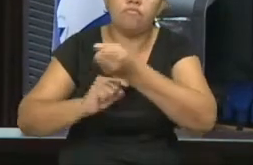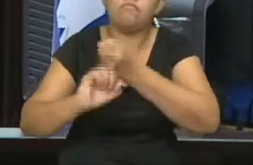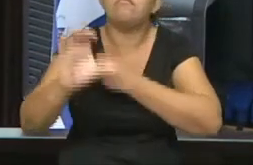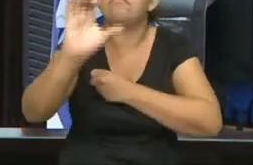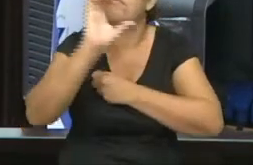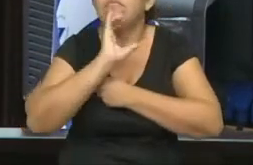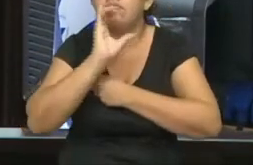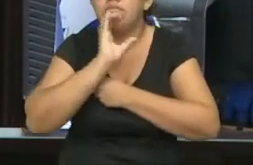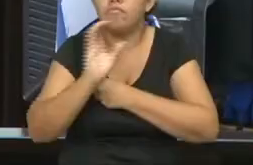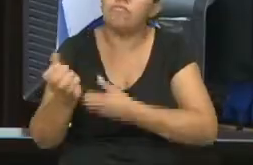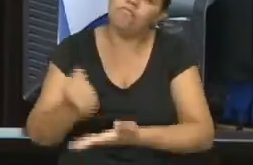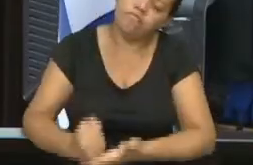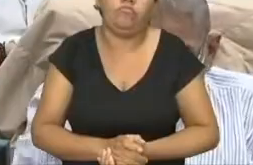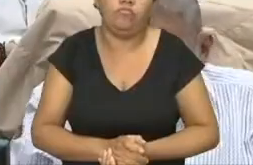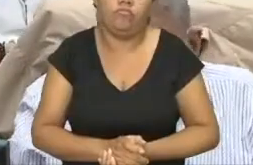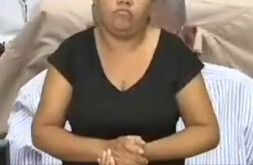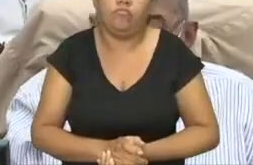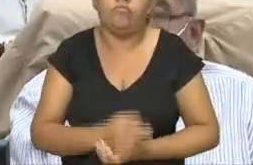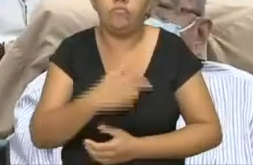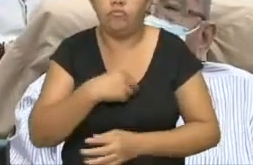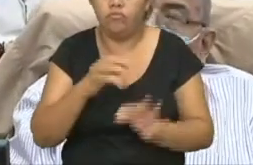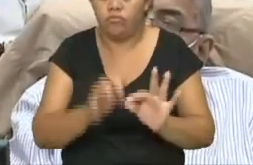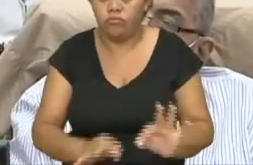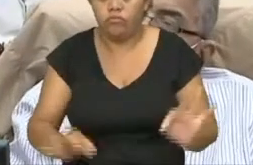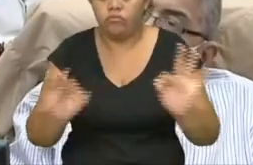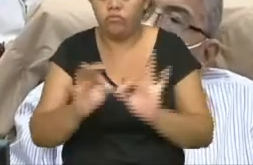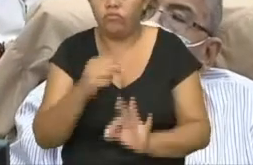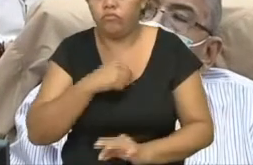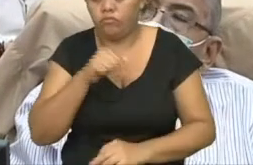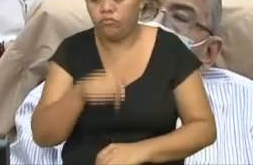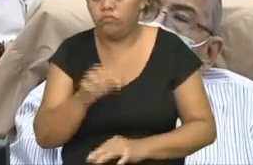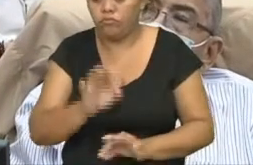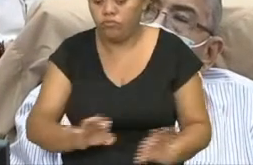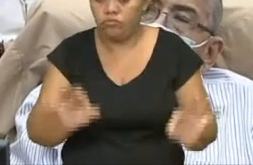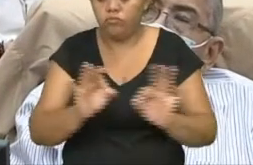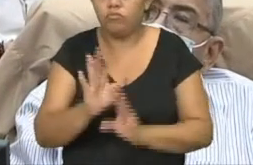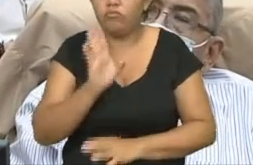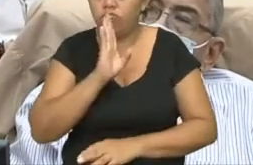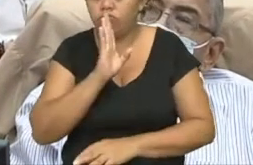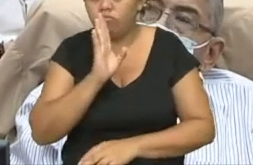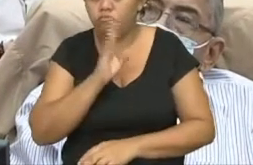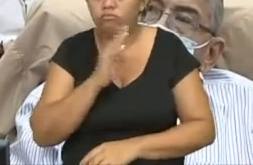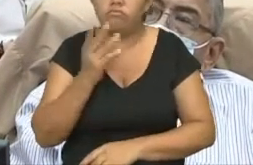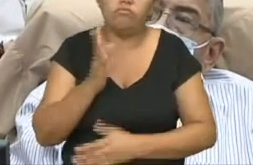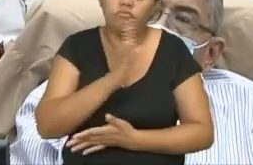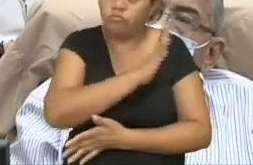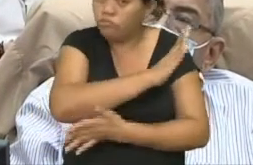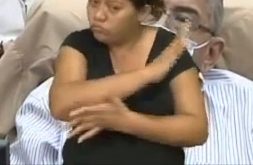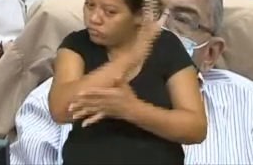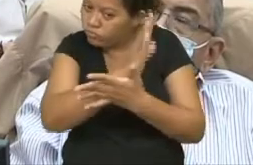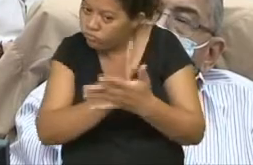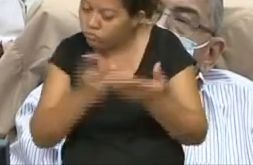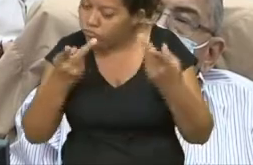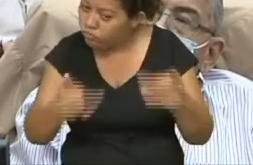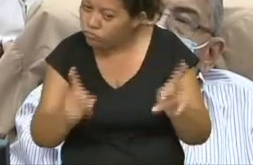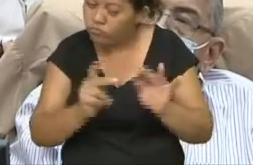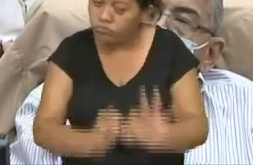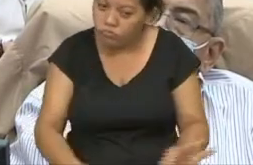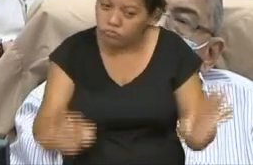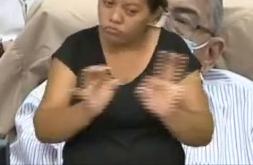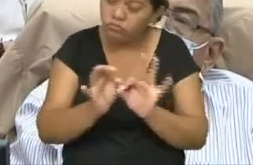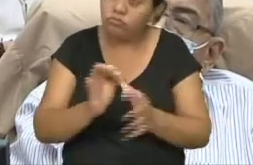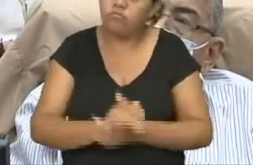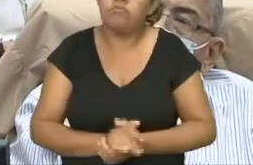incremento sobre los costos de los alimentos, servicios y poder adquisitivo de las familias. Por su parte, el diputado liberal Walter